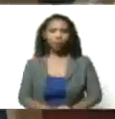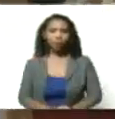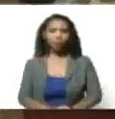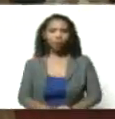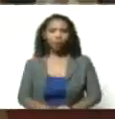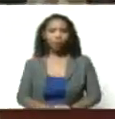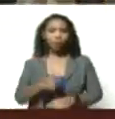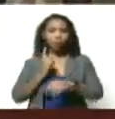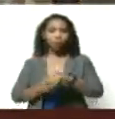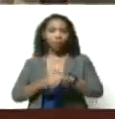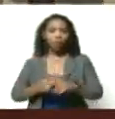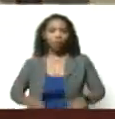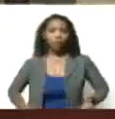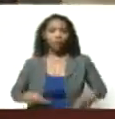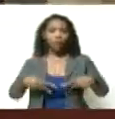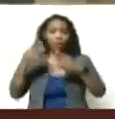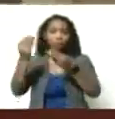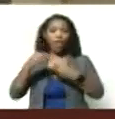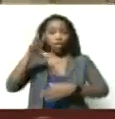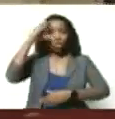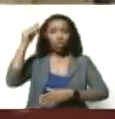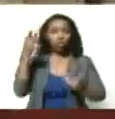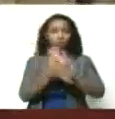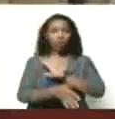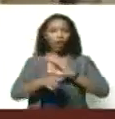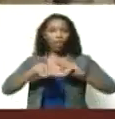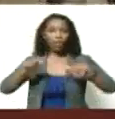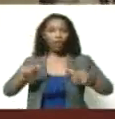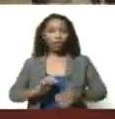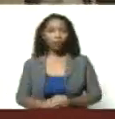En el tiempo de vida que nos da Dios sobre la tierra,